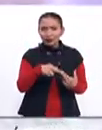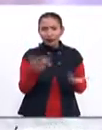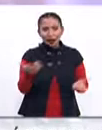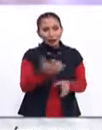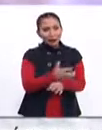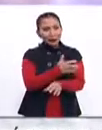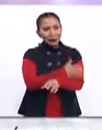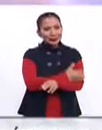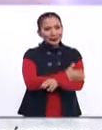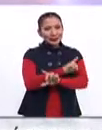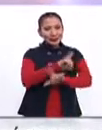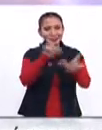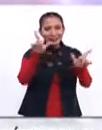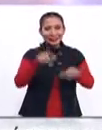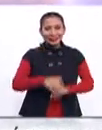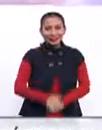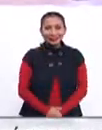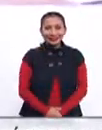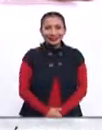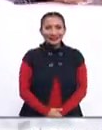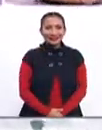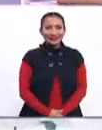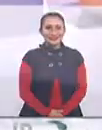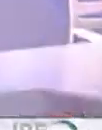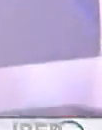que acompáñenos, estamos listos.